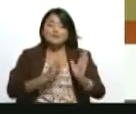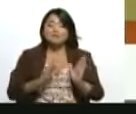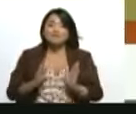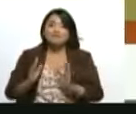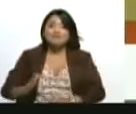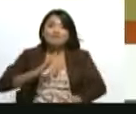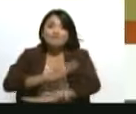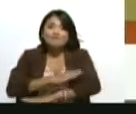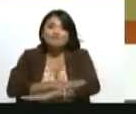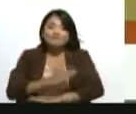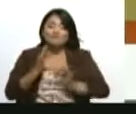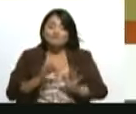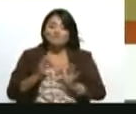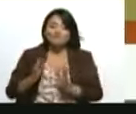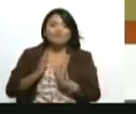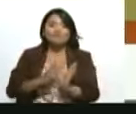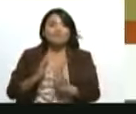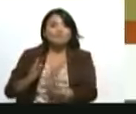interna.